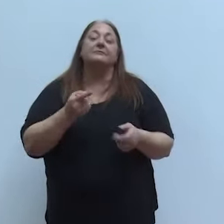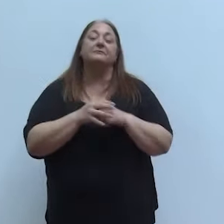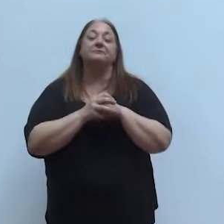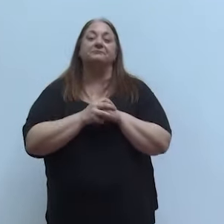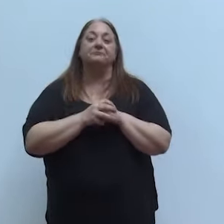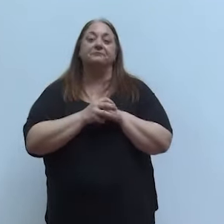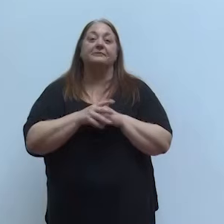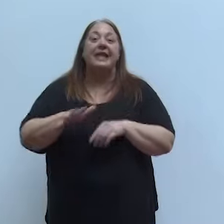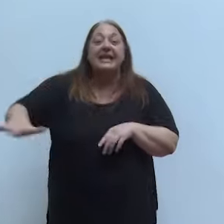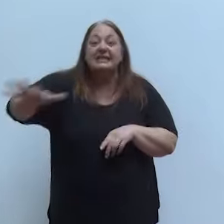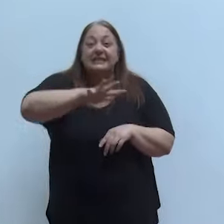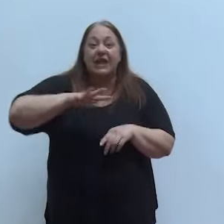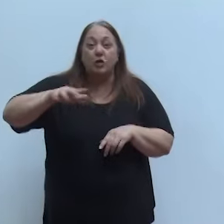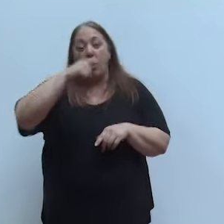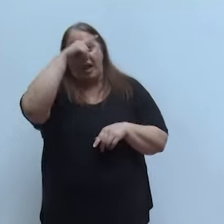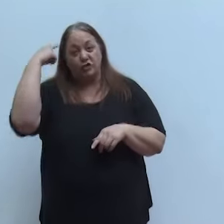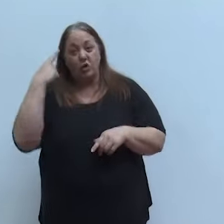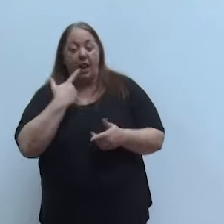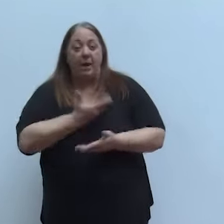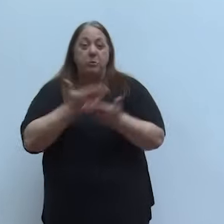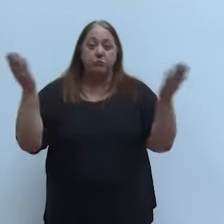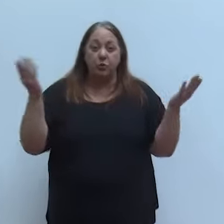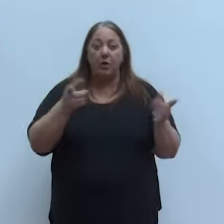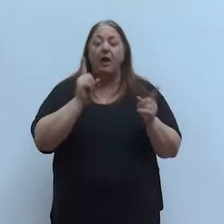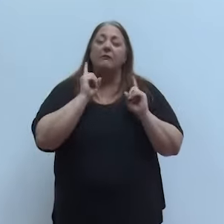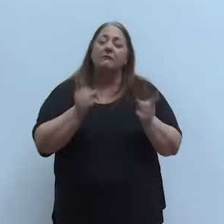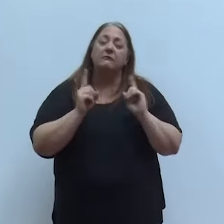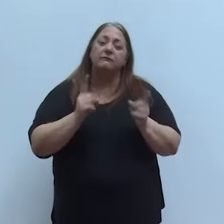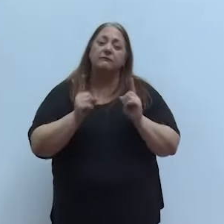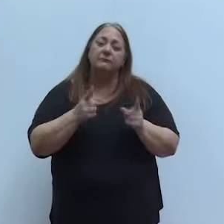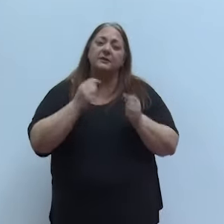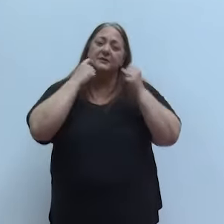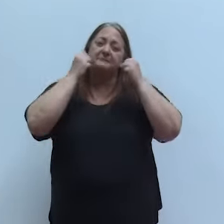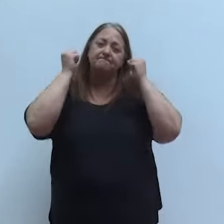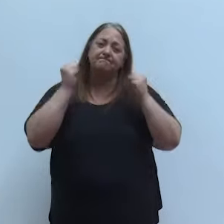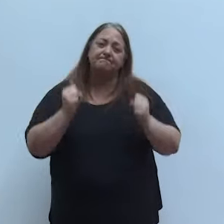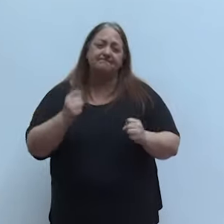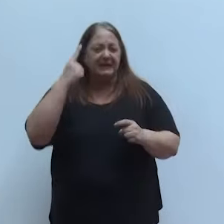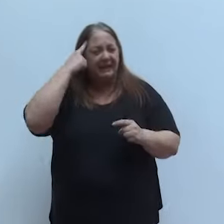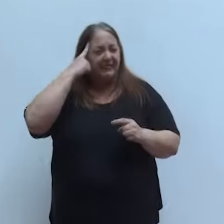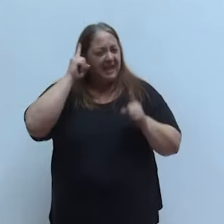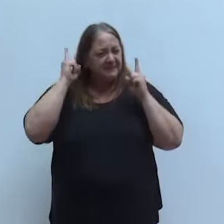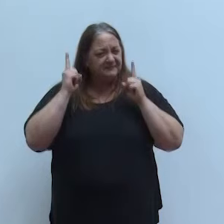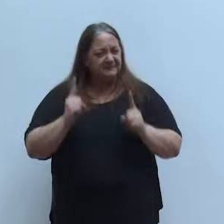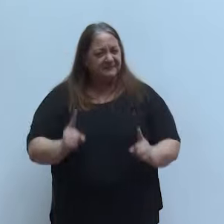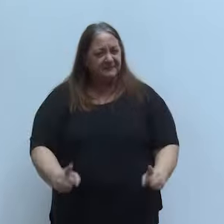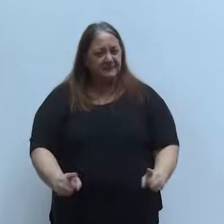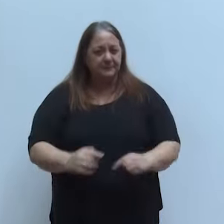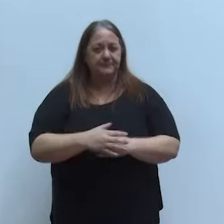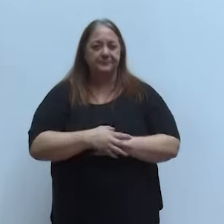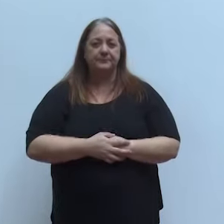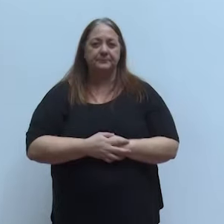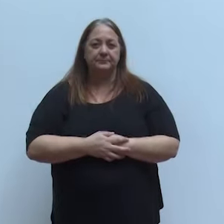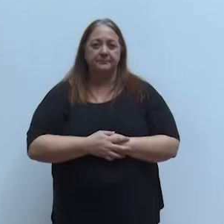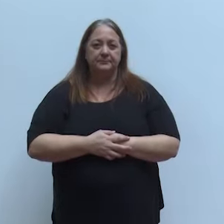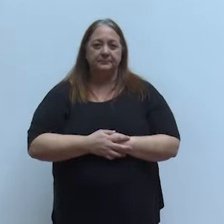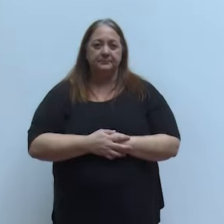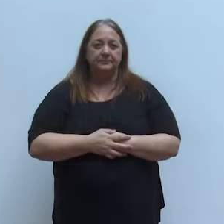sectores nacional populares mantuvieron con cierta firmeza sus ideas No es cierto que